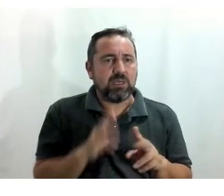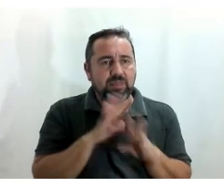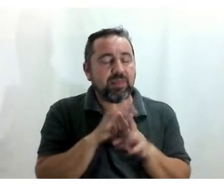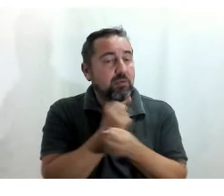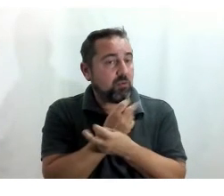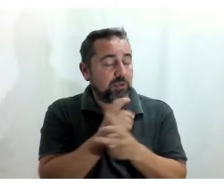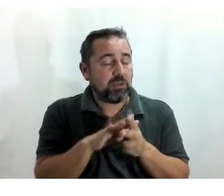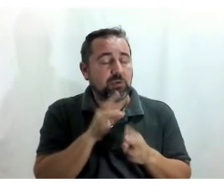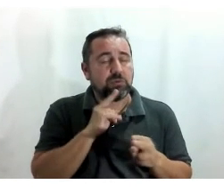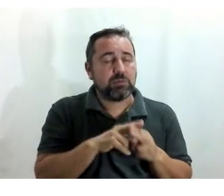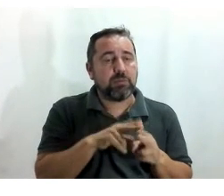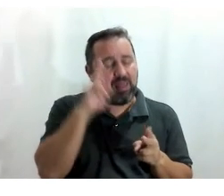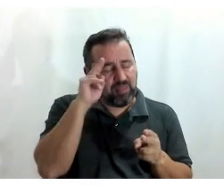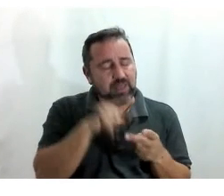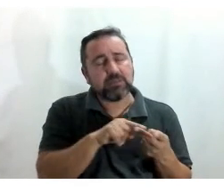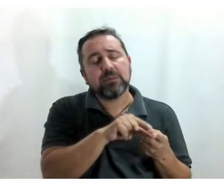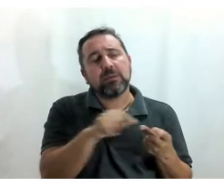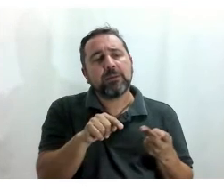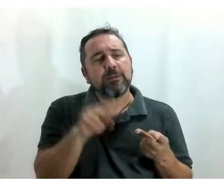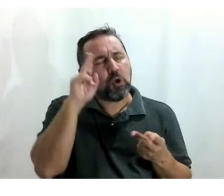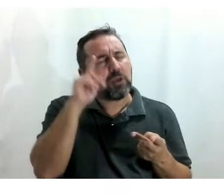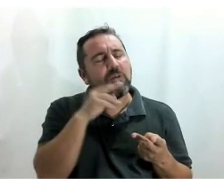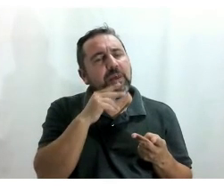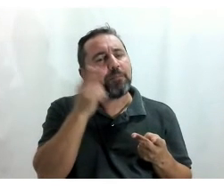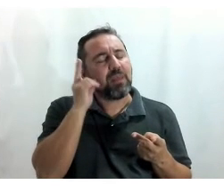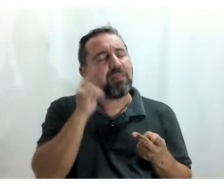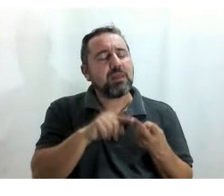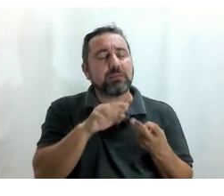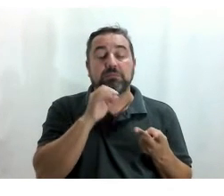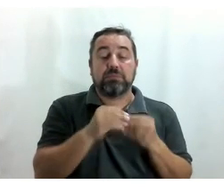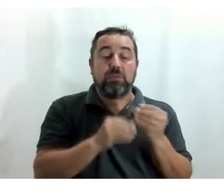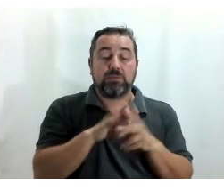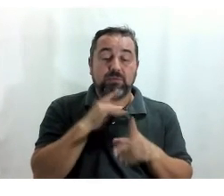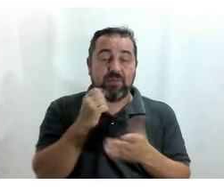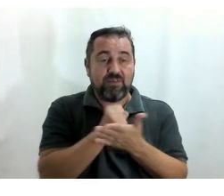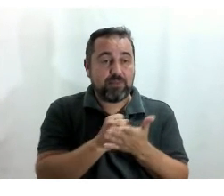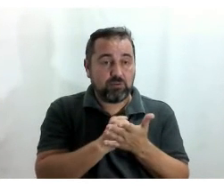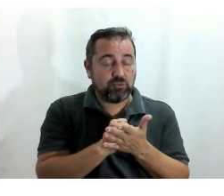una inyección de fármacos ototóxicos y se confirmó que